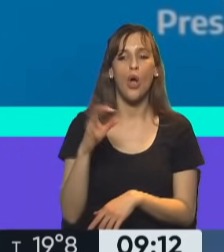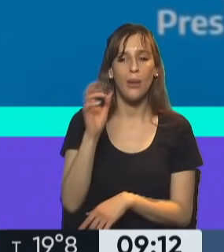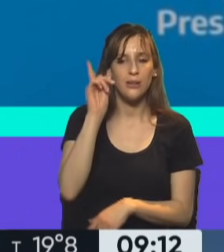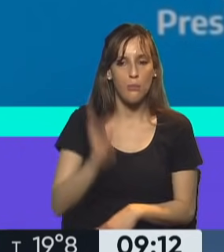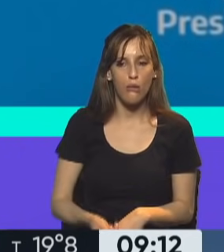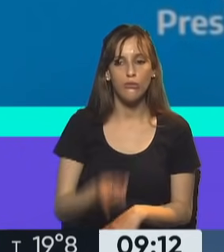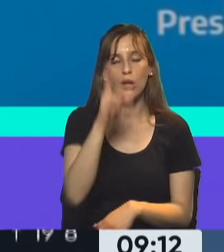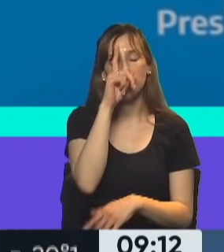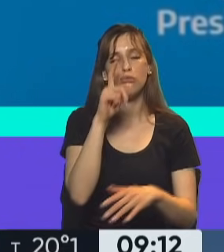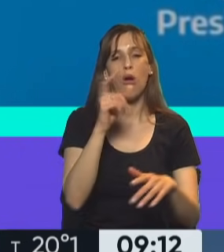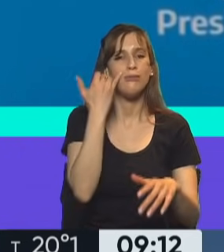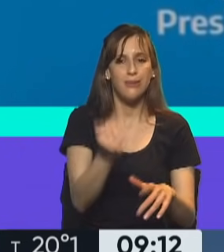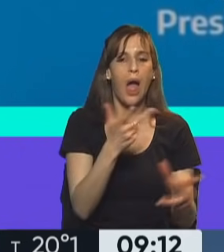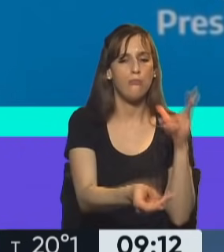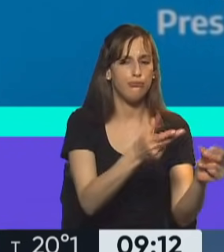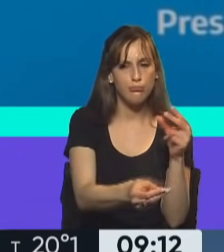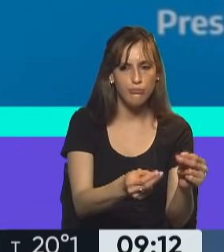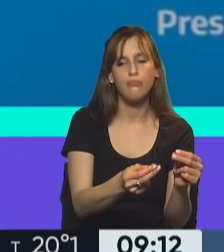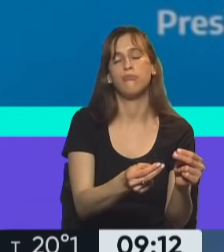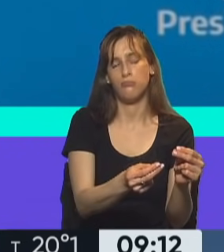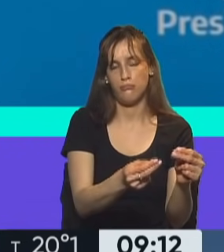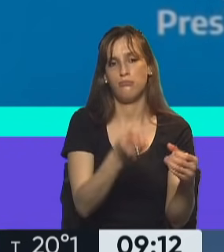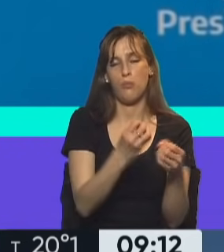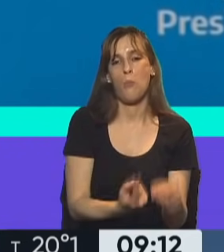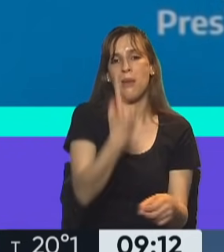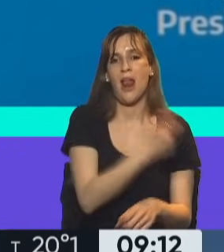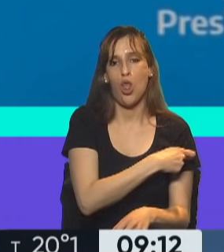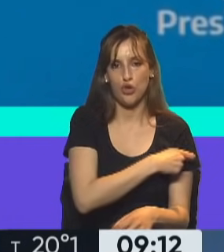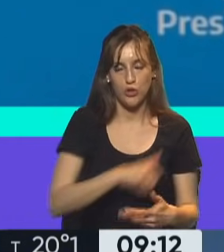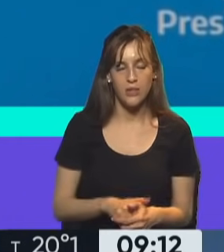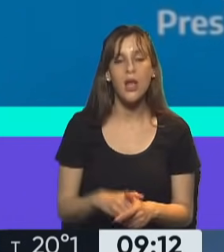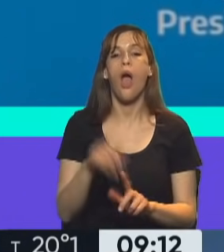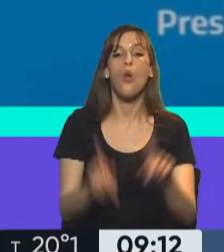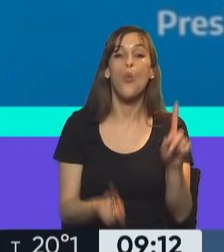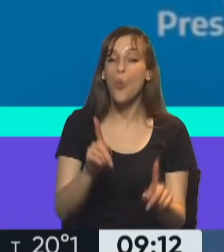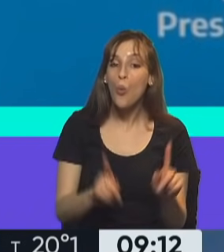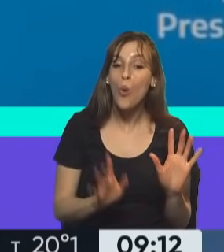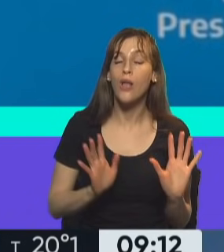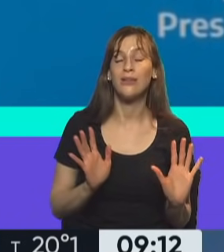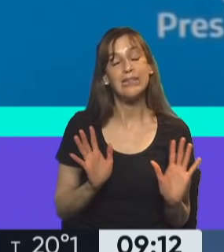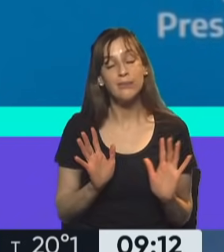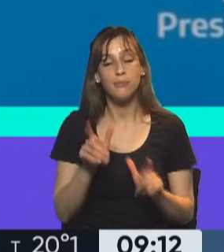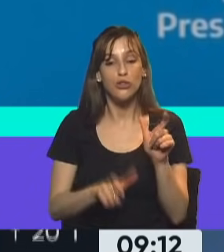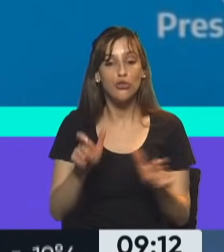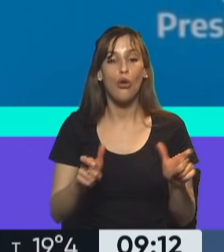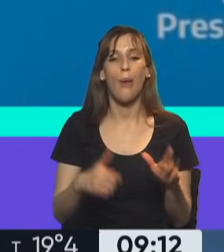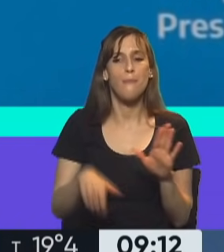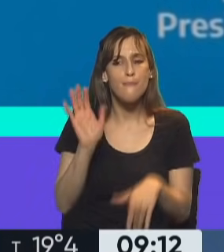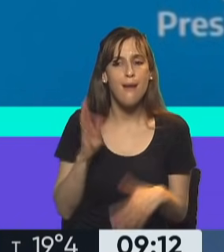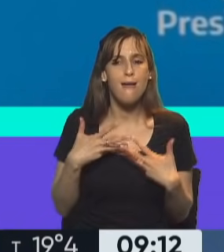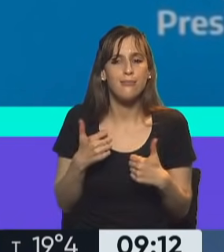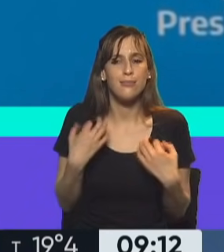y 76% lo completó. Y quienes tienen más riesgo, quienes tuvieron más riesgo, el 90% de